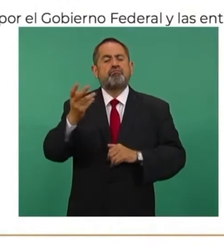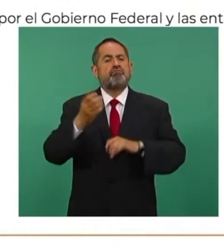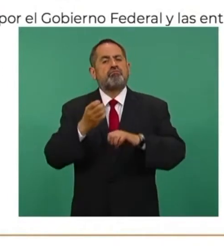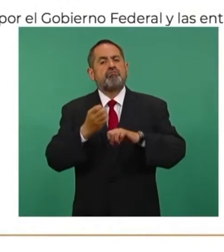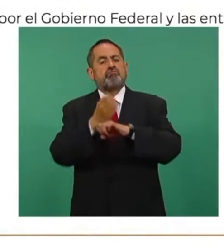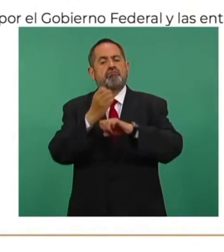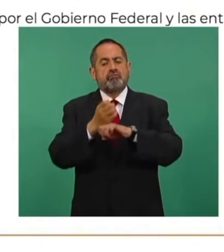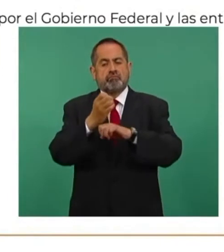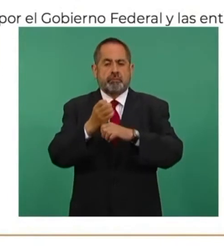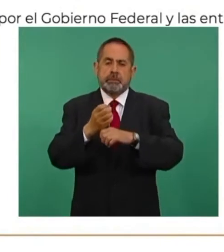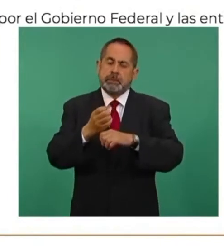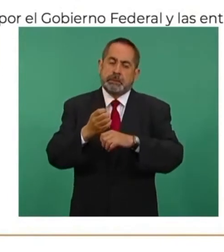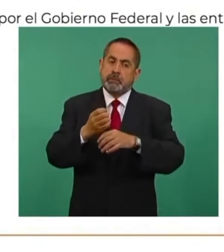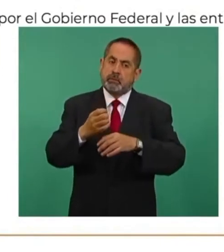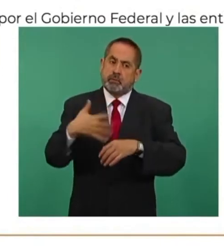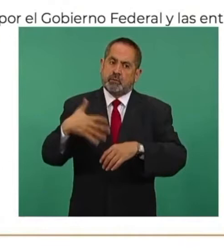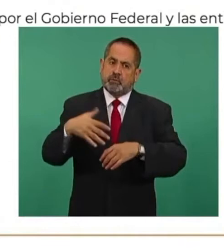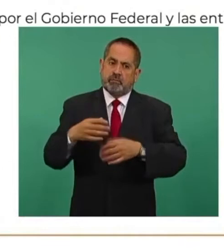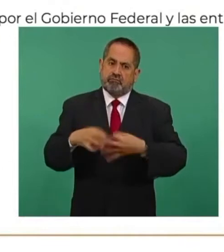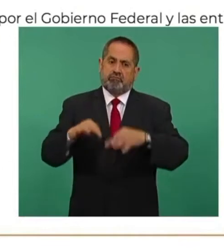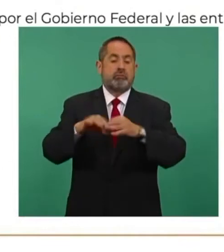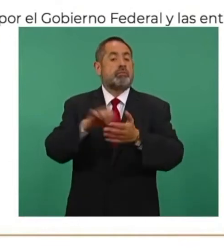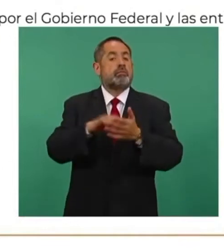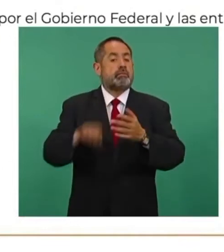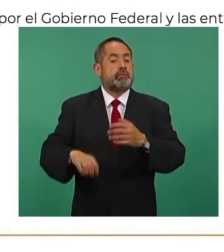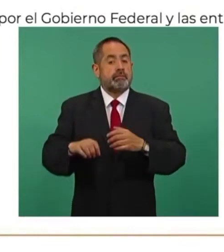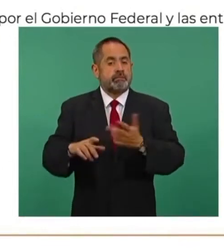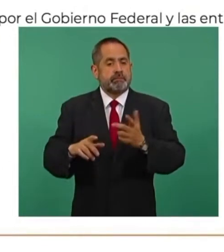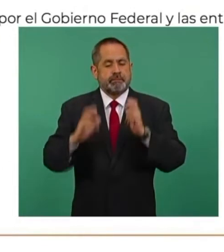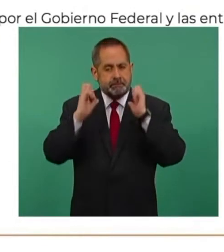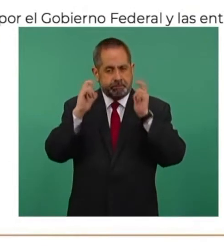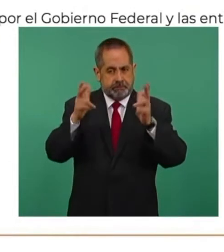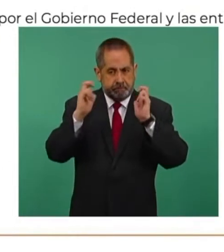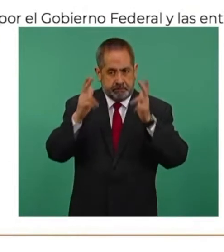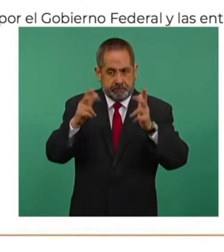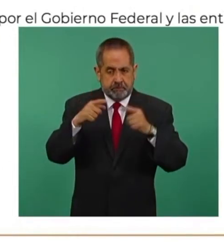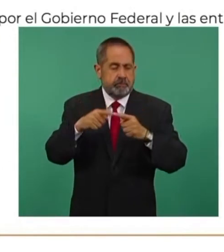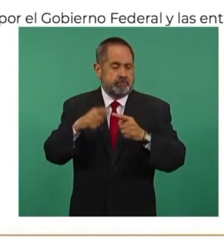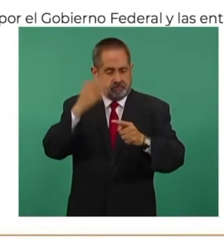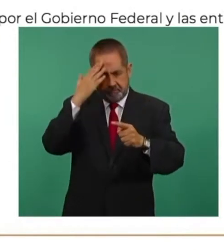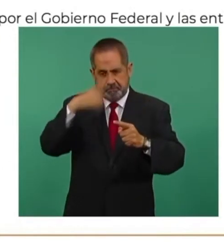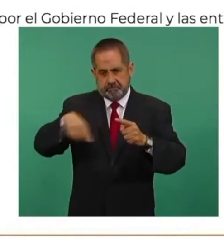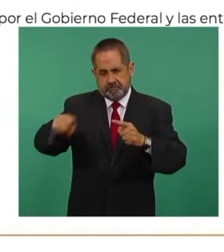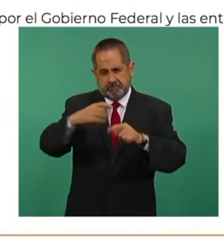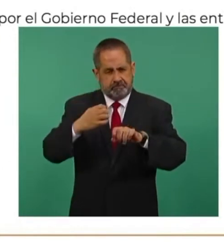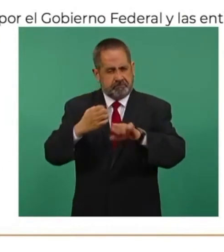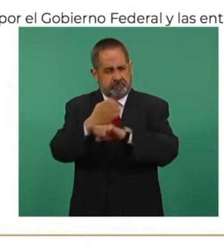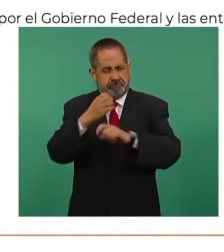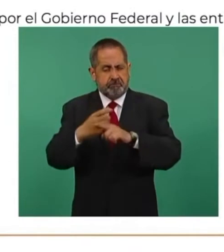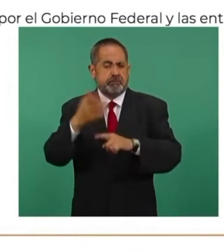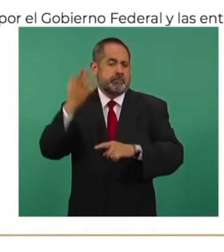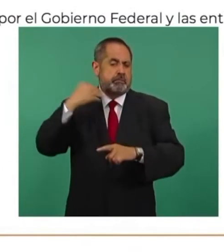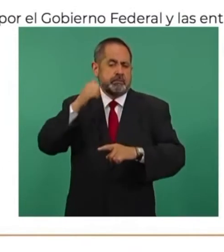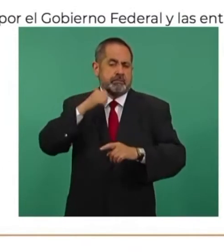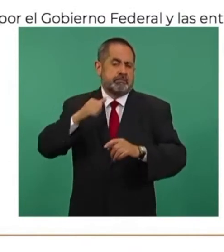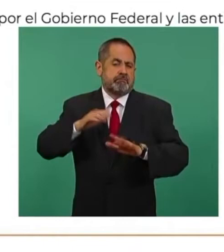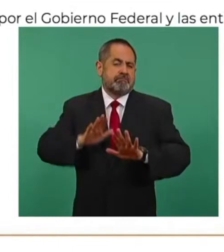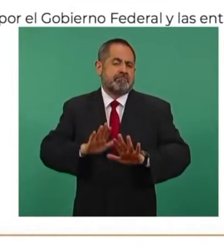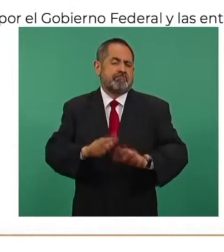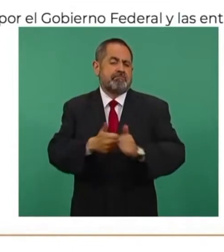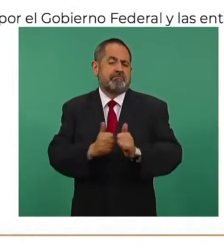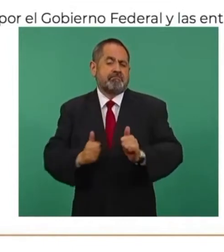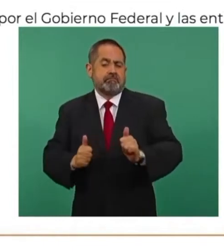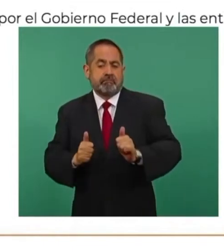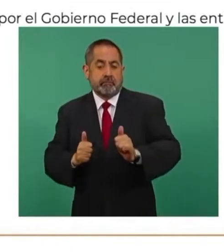crecimientos muy importantes, por ejemplo, Chiapas, que es un estado pues que ha estado muy rezagado históricamente,